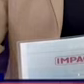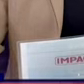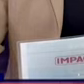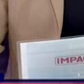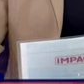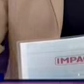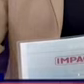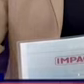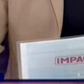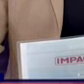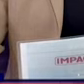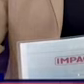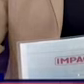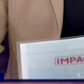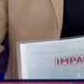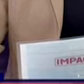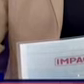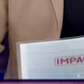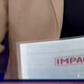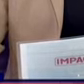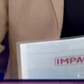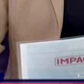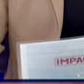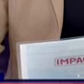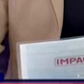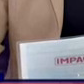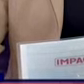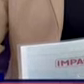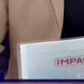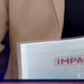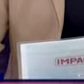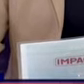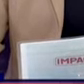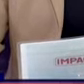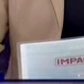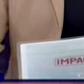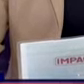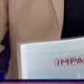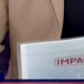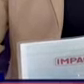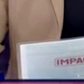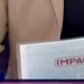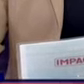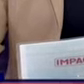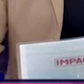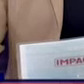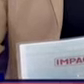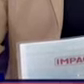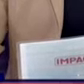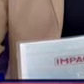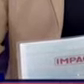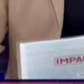son insólitas ahí en la Asamblea Legislativa Plurinacional. Así es, así es. ¿Qué tendremos más adelante, Tufi?